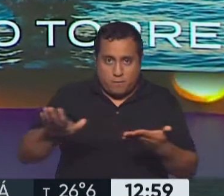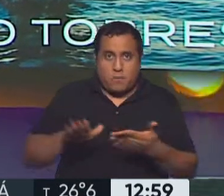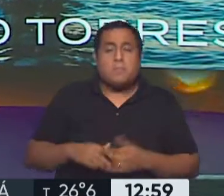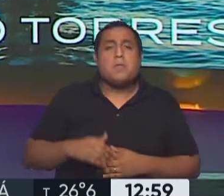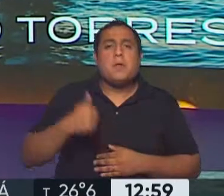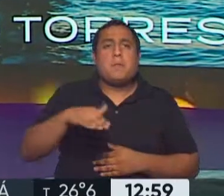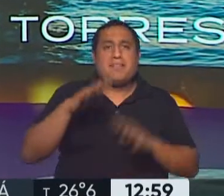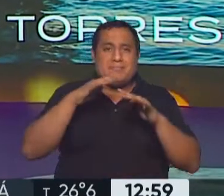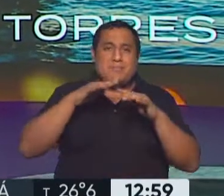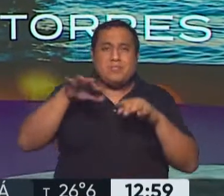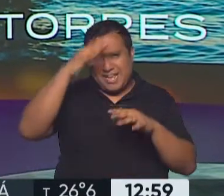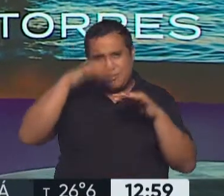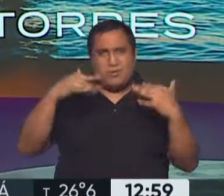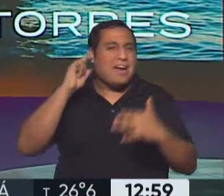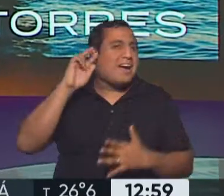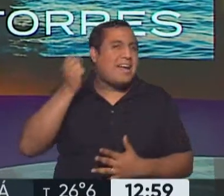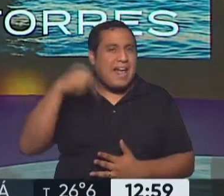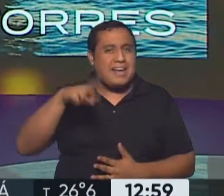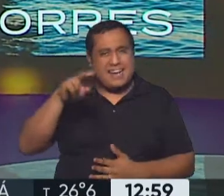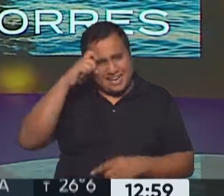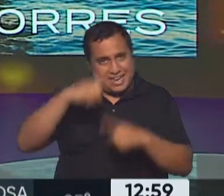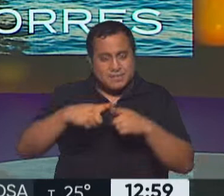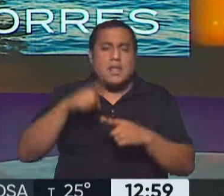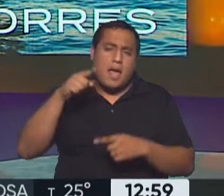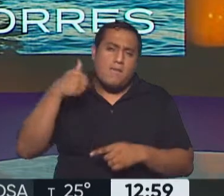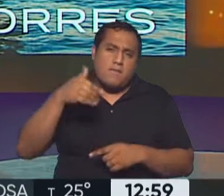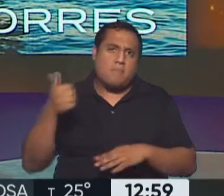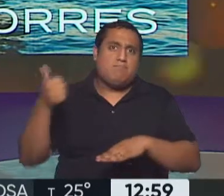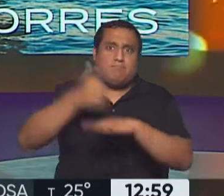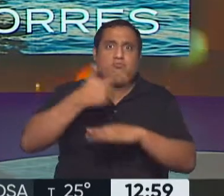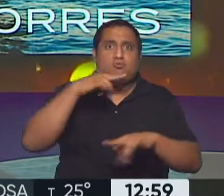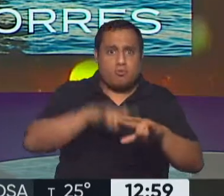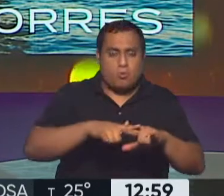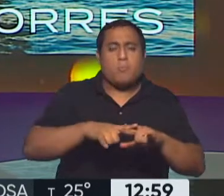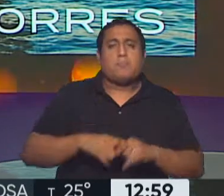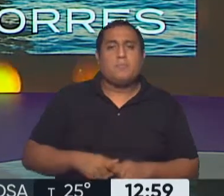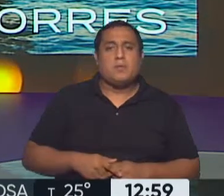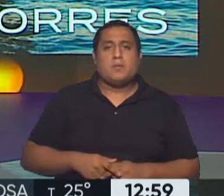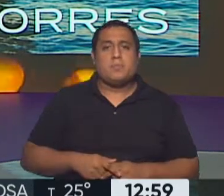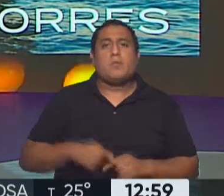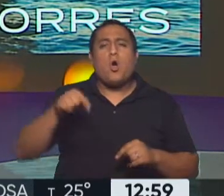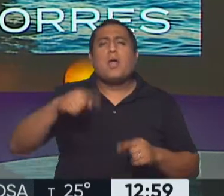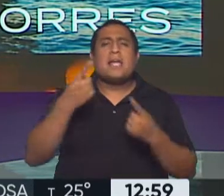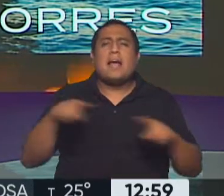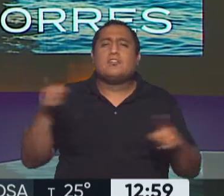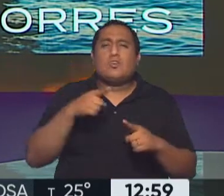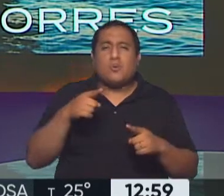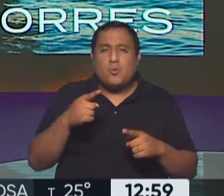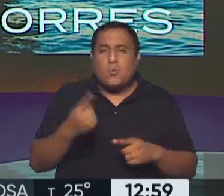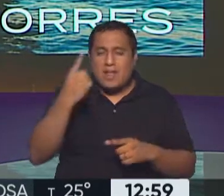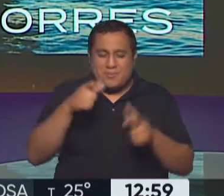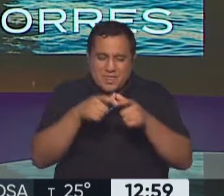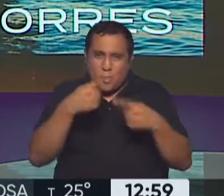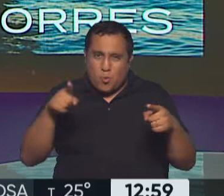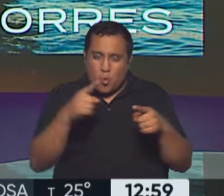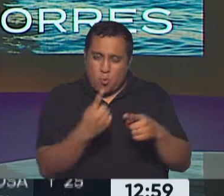Teatro Gran Rex y también en otras ciudades de la República Argentina. Hoy es el día de lanzamiento de Para Sentirme Libre, preciosa canción del último disco